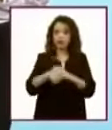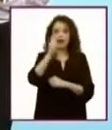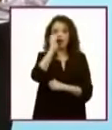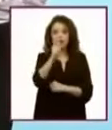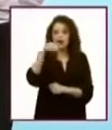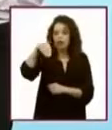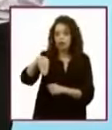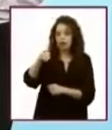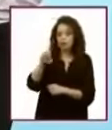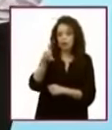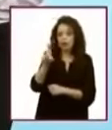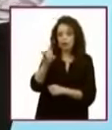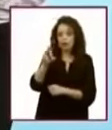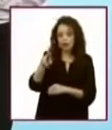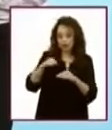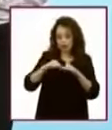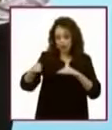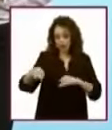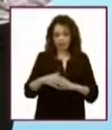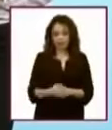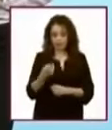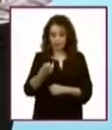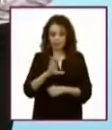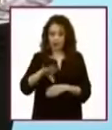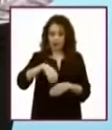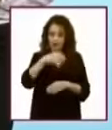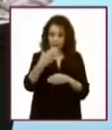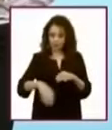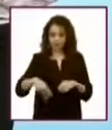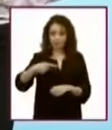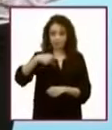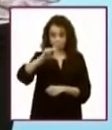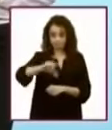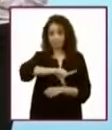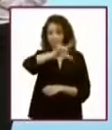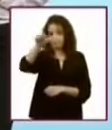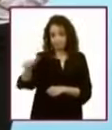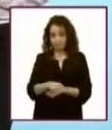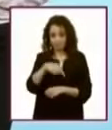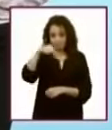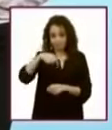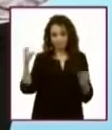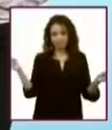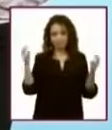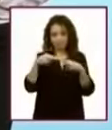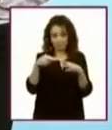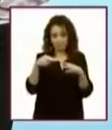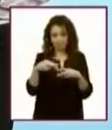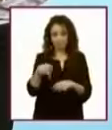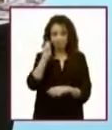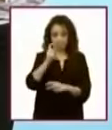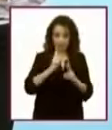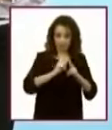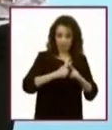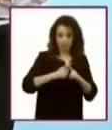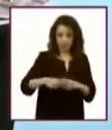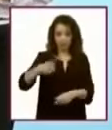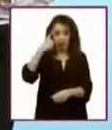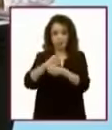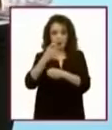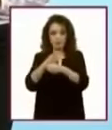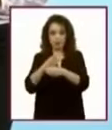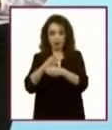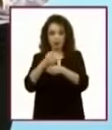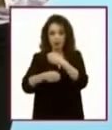llegamos al final de esta sesión, pero mientras nos volvemos a encontrar para una sesión más de matemáticas primer grado de